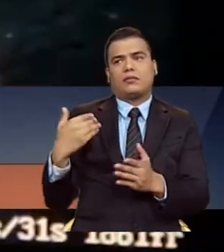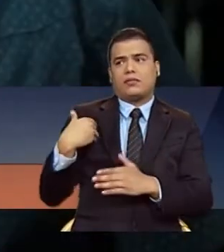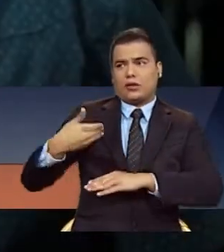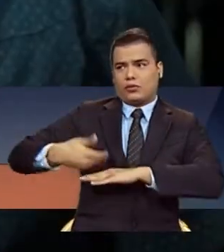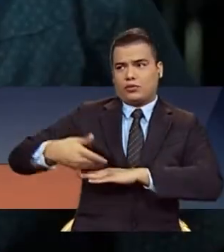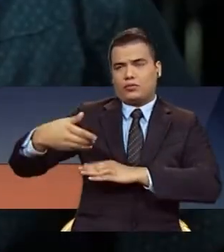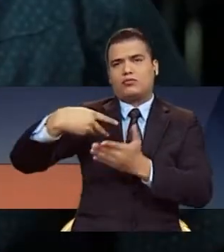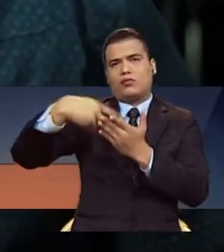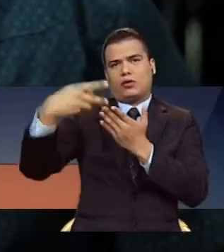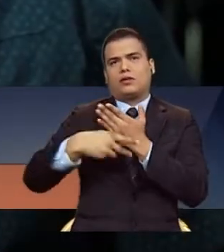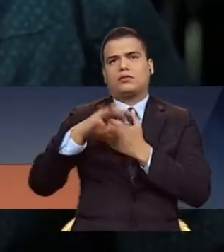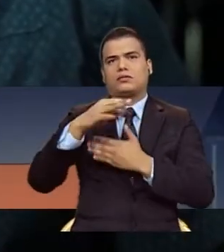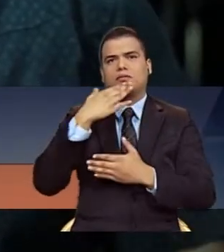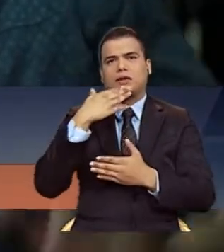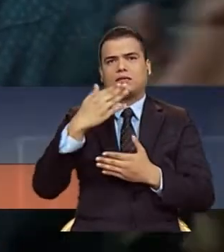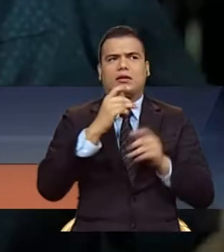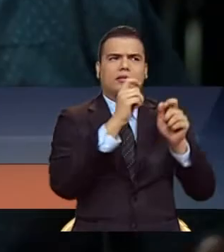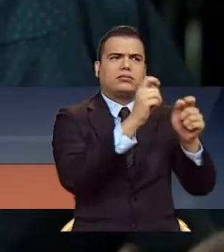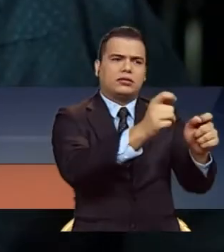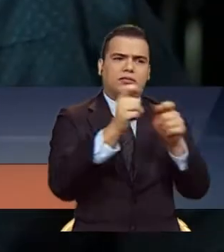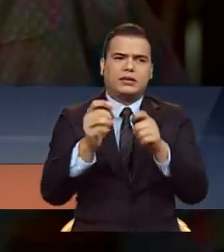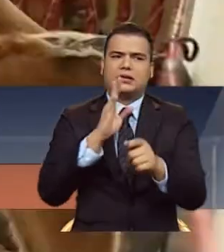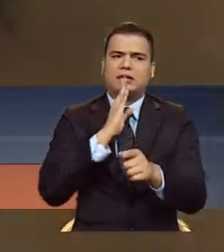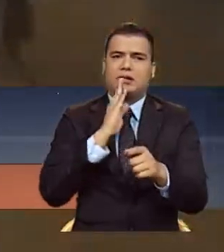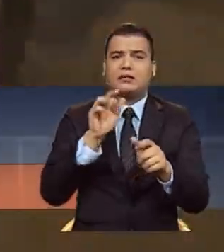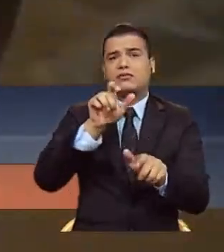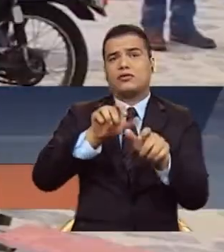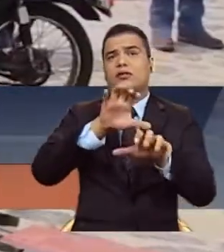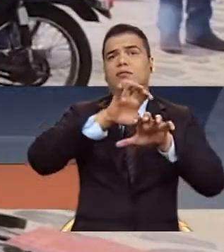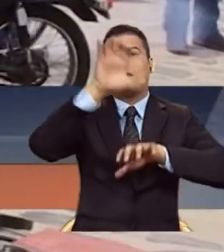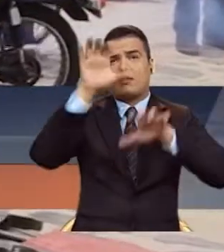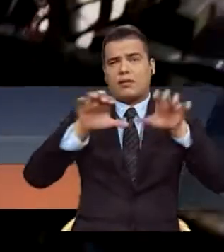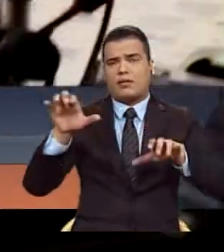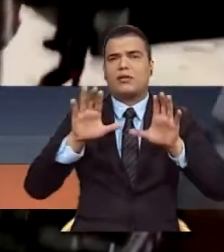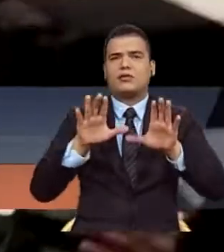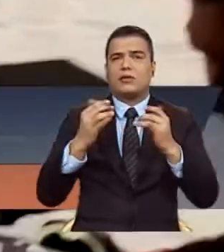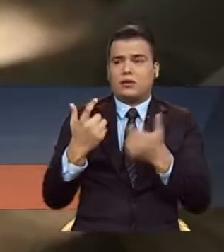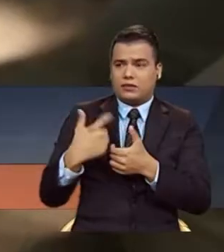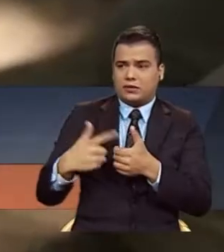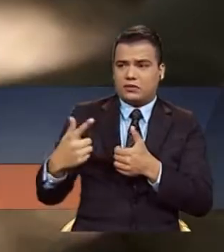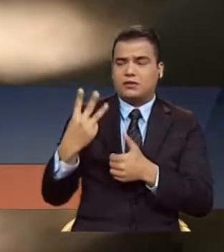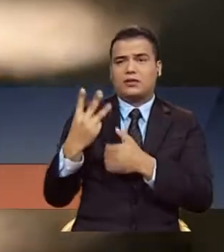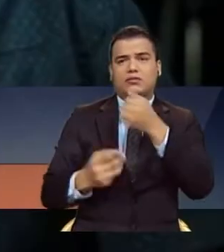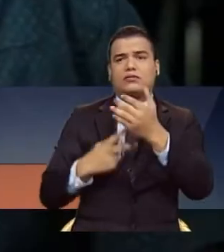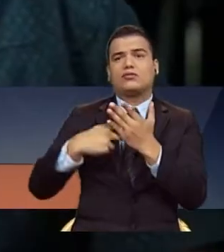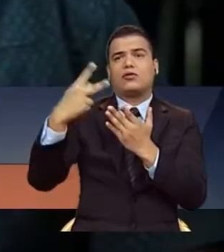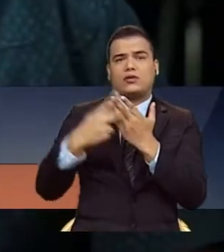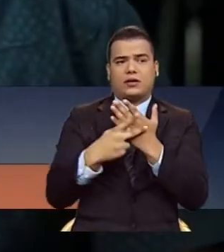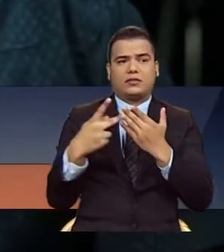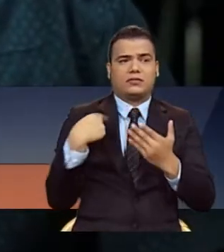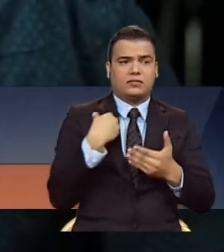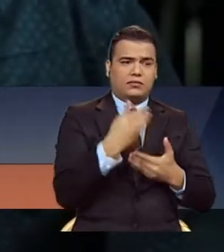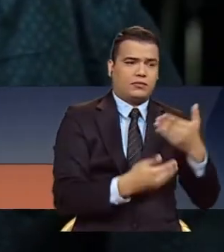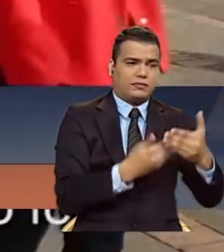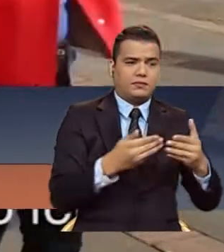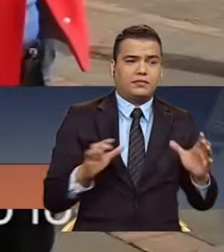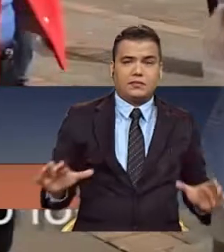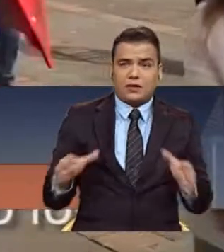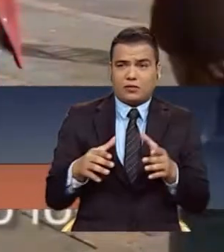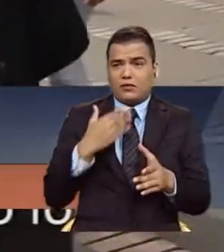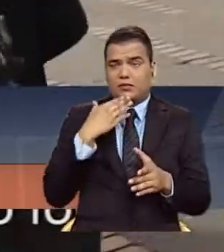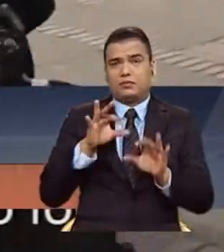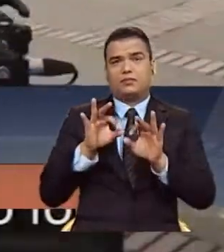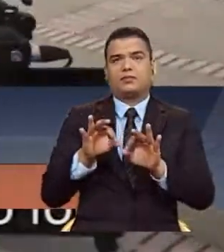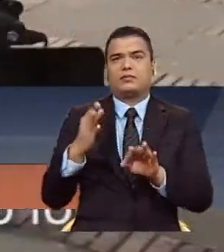los cargos principales los ocupaban personas de otras partes. Ahora, en los 3 proyectos que nosotros hemos hecho, todos los jefes de departamento han sido colombianos.